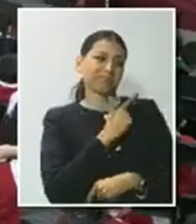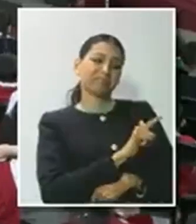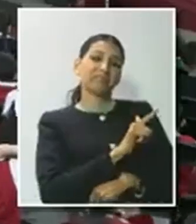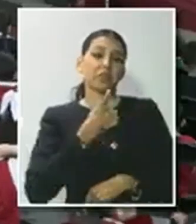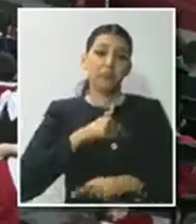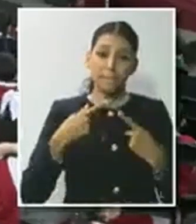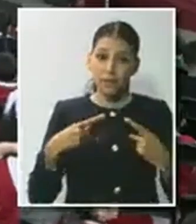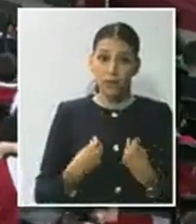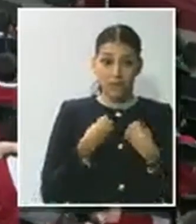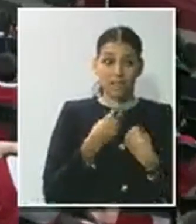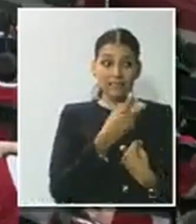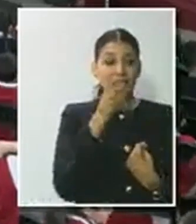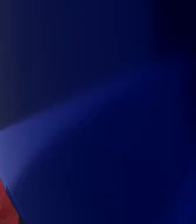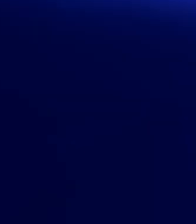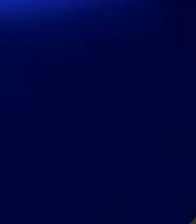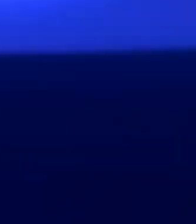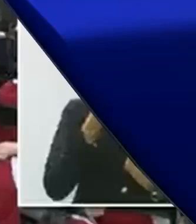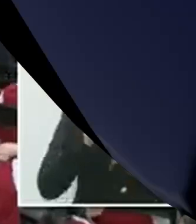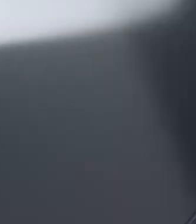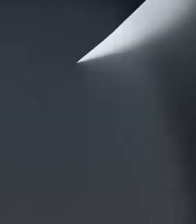TV Noticias, Aida Espinosa.